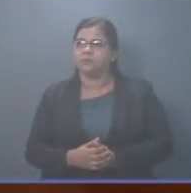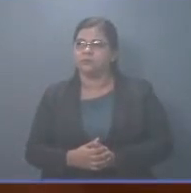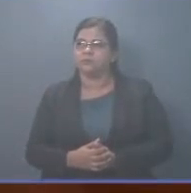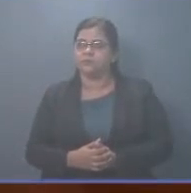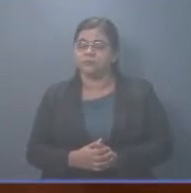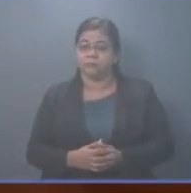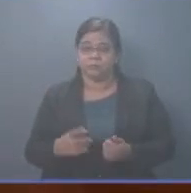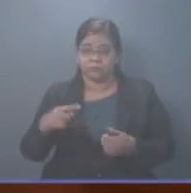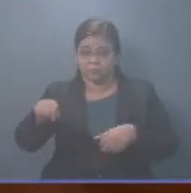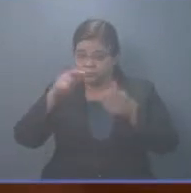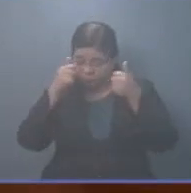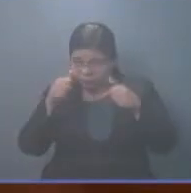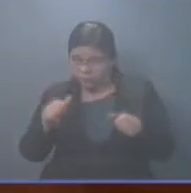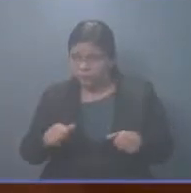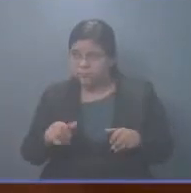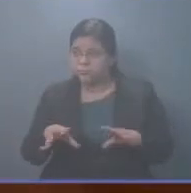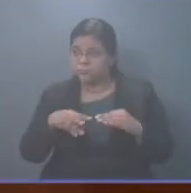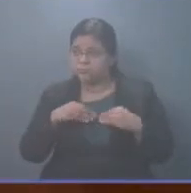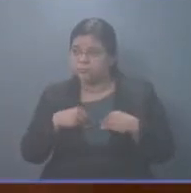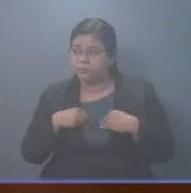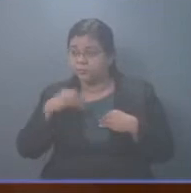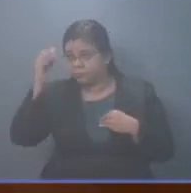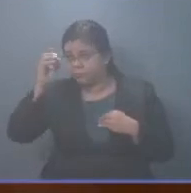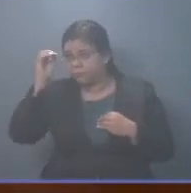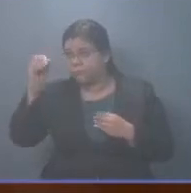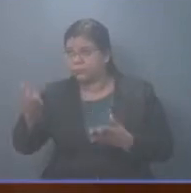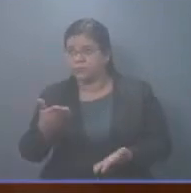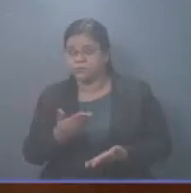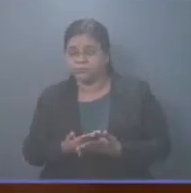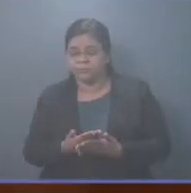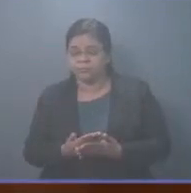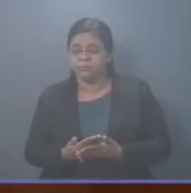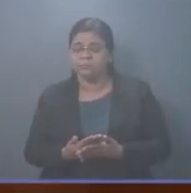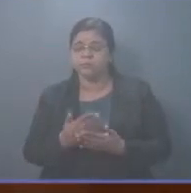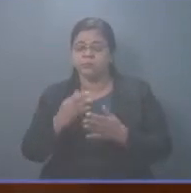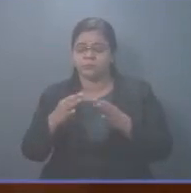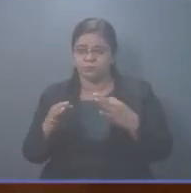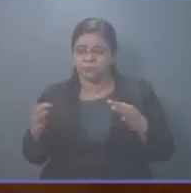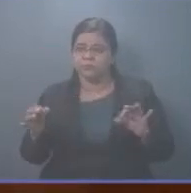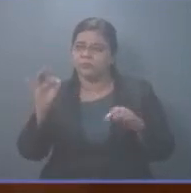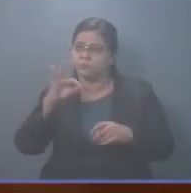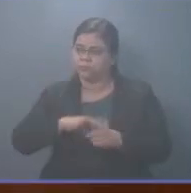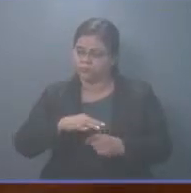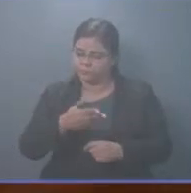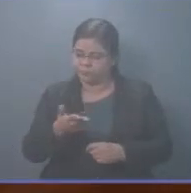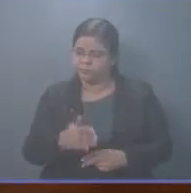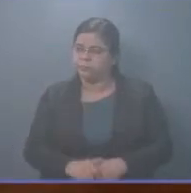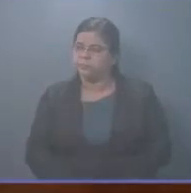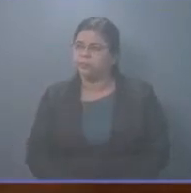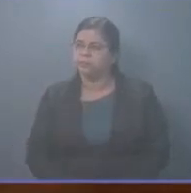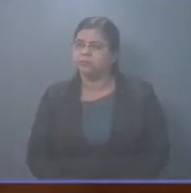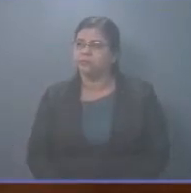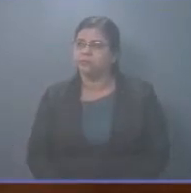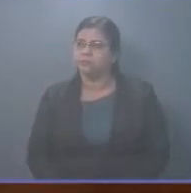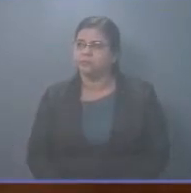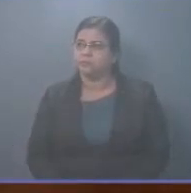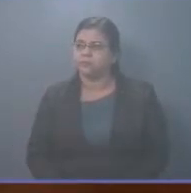Los que estén de acuerdo con aceptar la observación y la propuesta de redacción, favor emitir su voto.